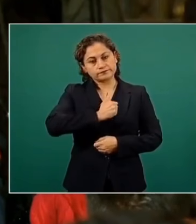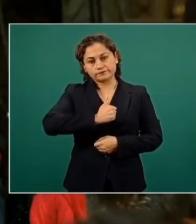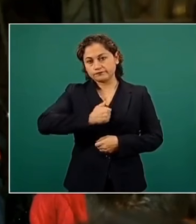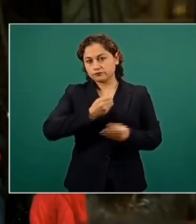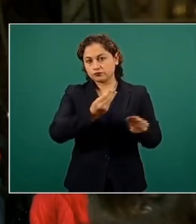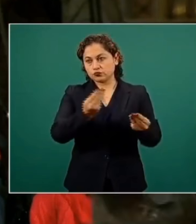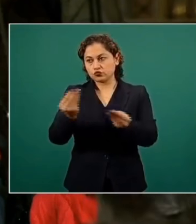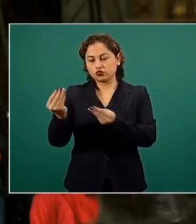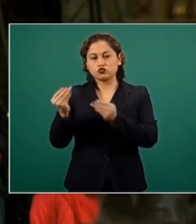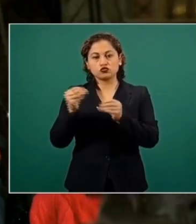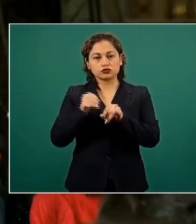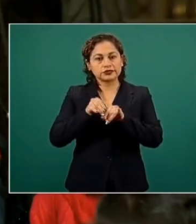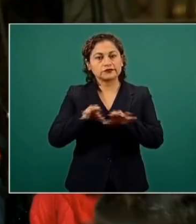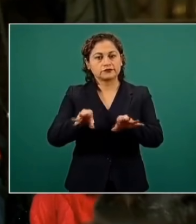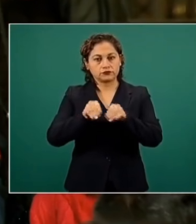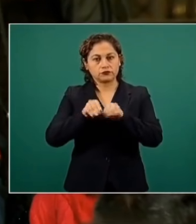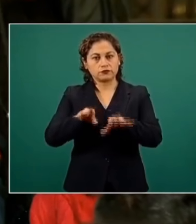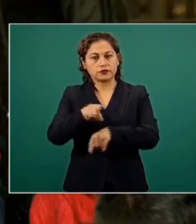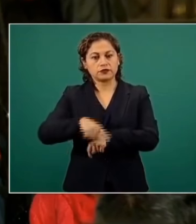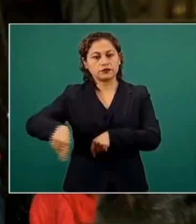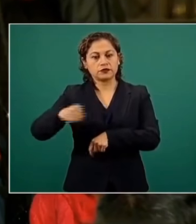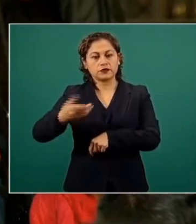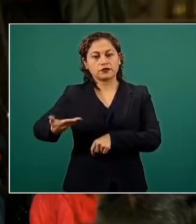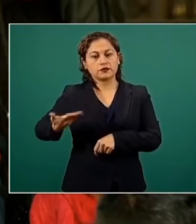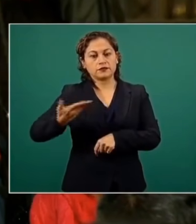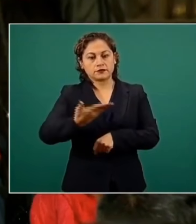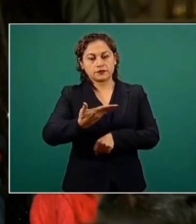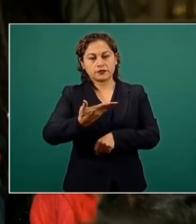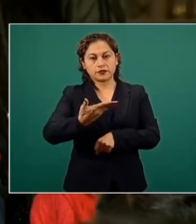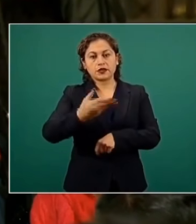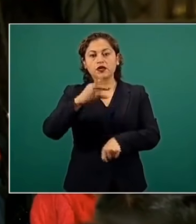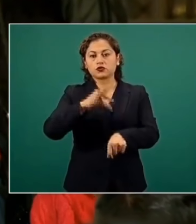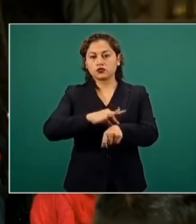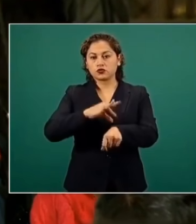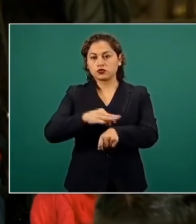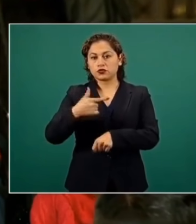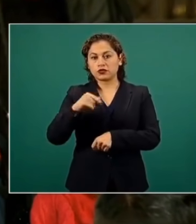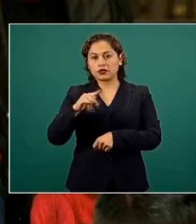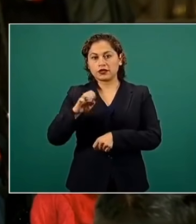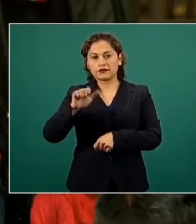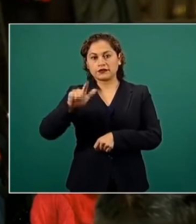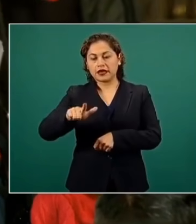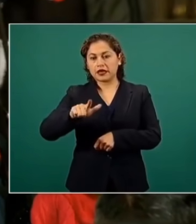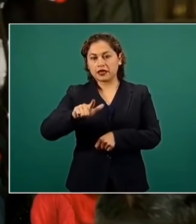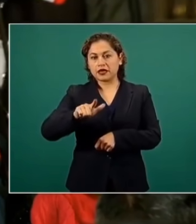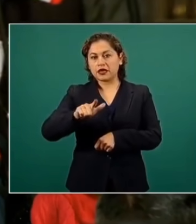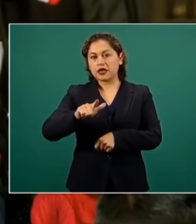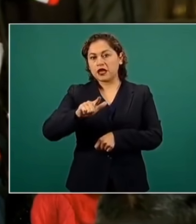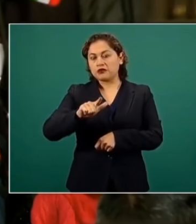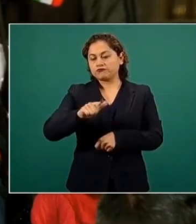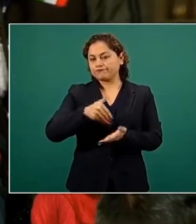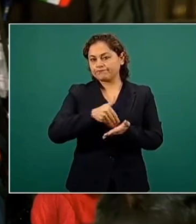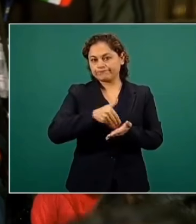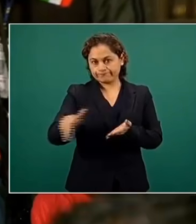que están ya exigiendo la renuncia del doctor Hugo López-Gatell. Esto es algo que vienen haciendo desde el día de